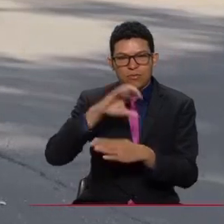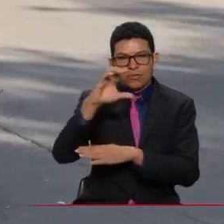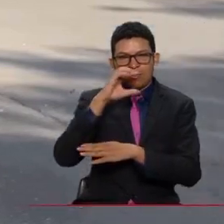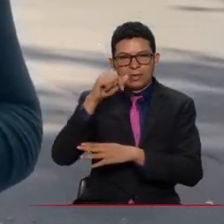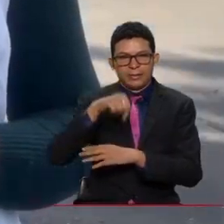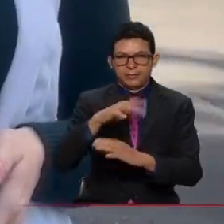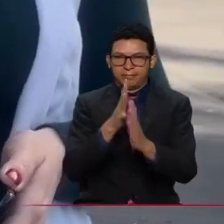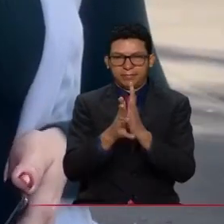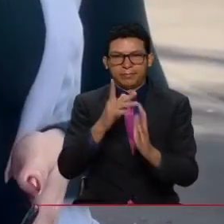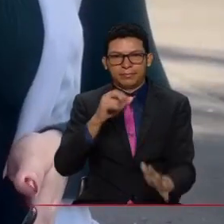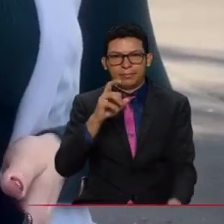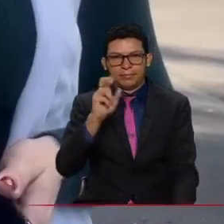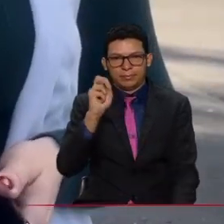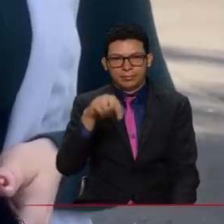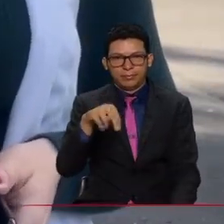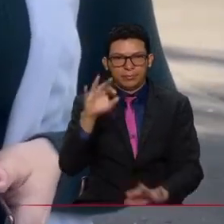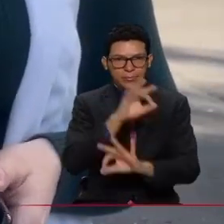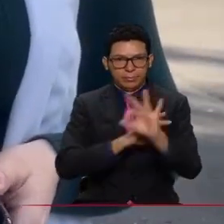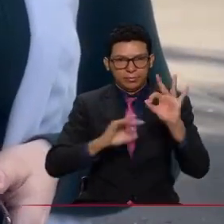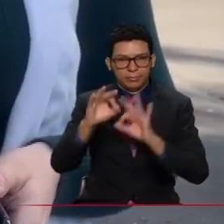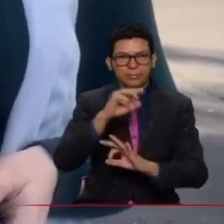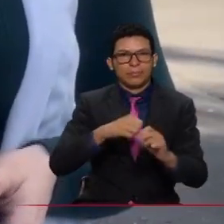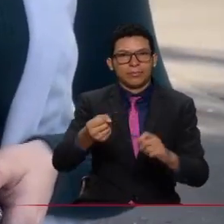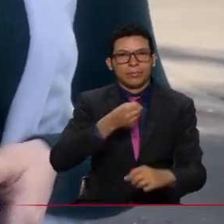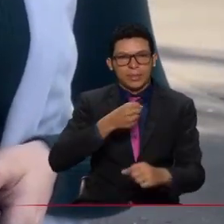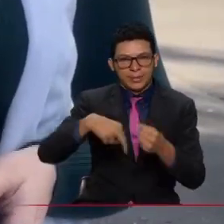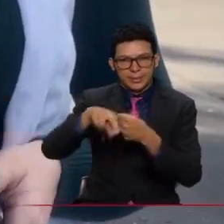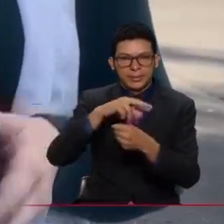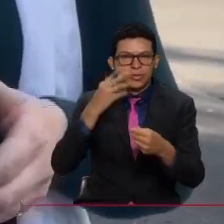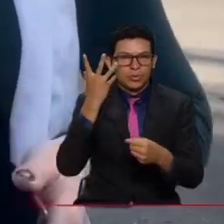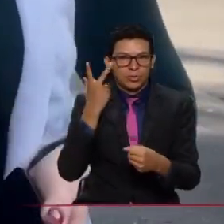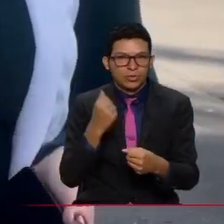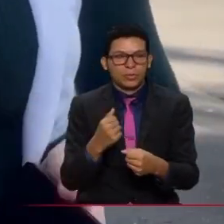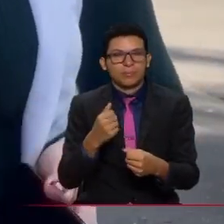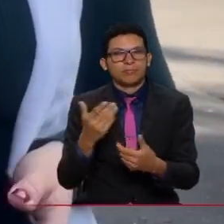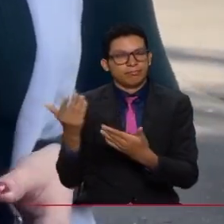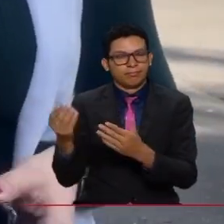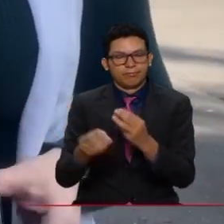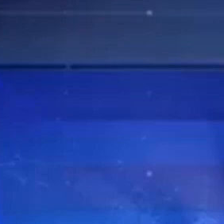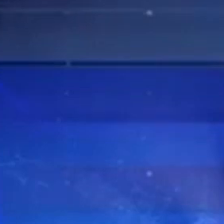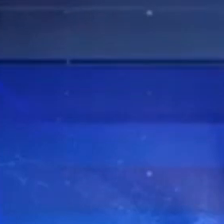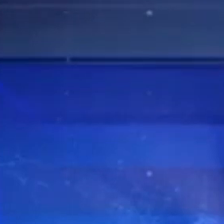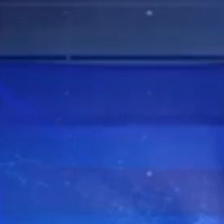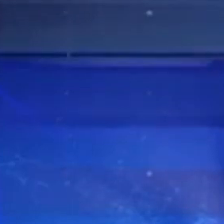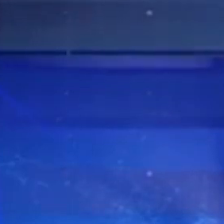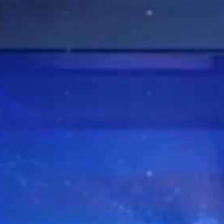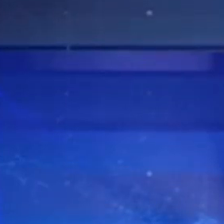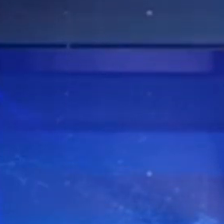un informe de Karen López para Telepacífico Noticias. La región todos los días. Gigi, usted tiene más.